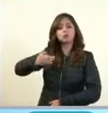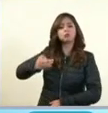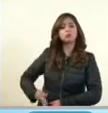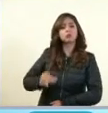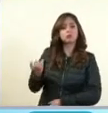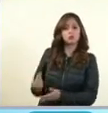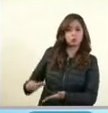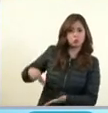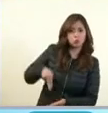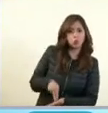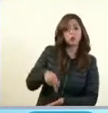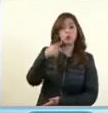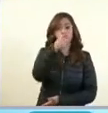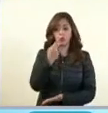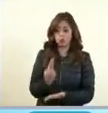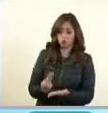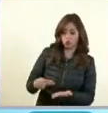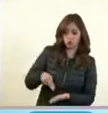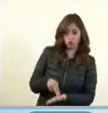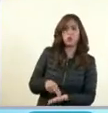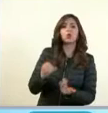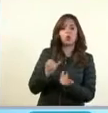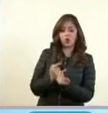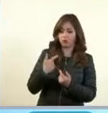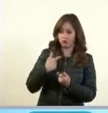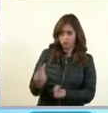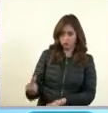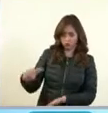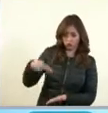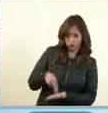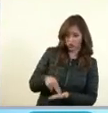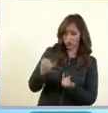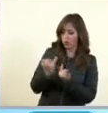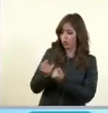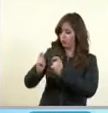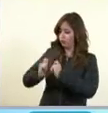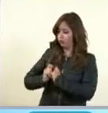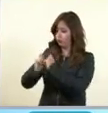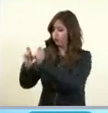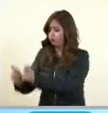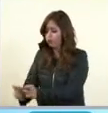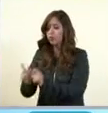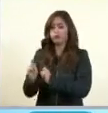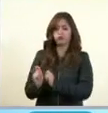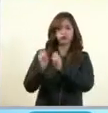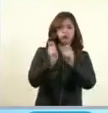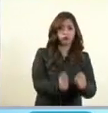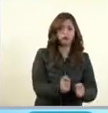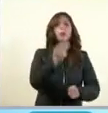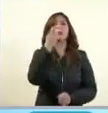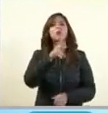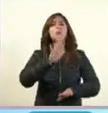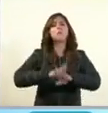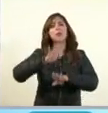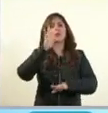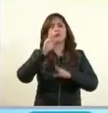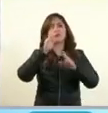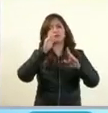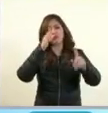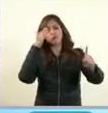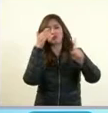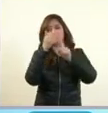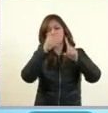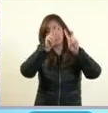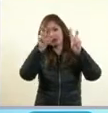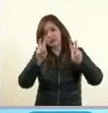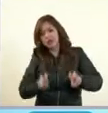es tomar la batuta, sino cederla en un momento dado, ¿no? Entonces, hay muchas teorías de liderazgo, podemos encontrar